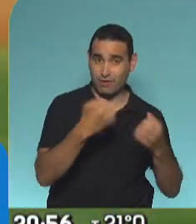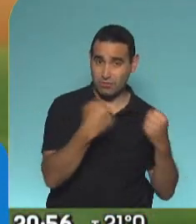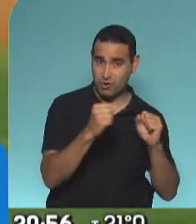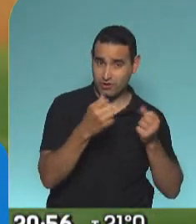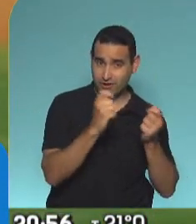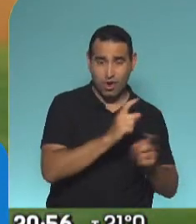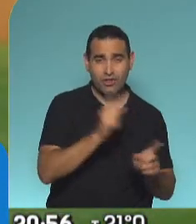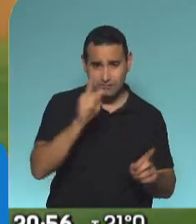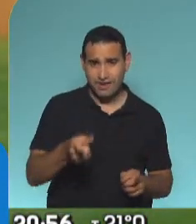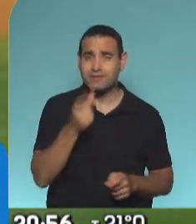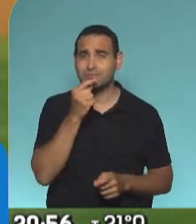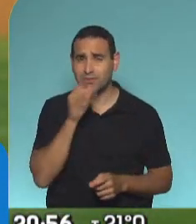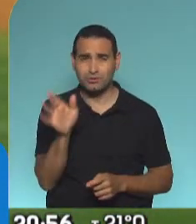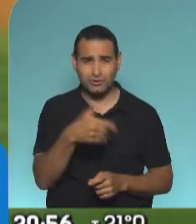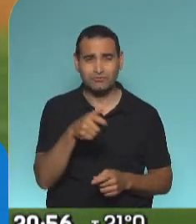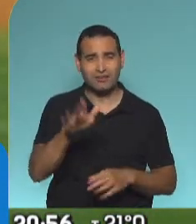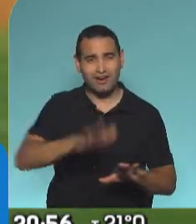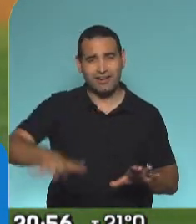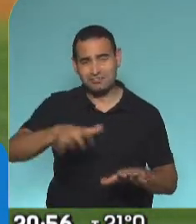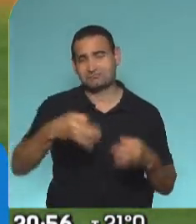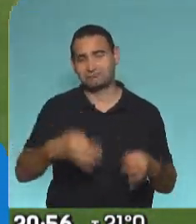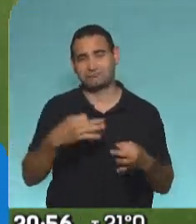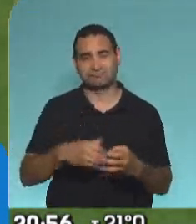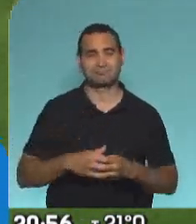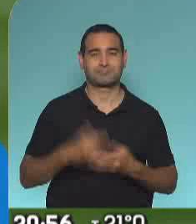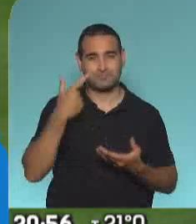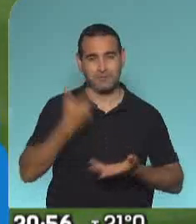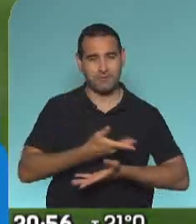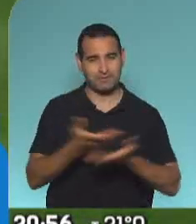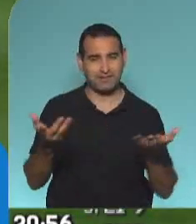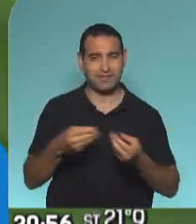supuesto. Va al árbitro y demás y lo acaricia y todo eso. Presentado Jake. Entonces, ¿te gustó? Me encantó.